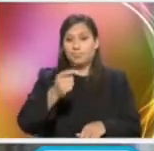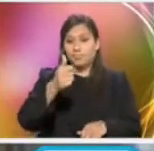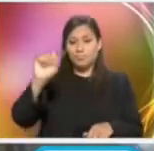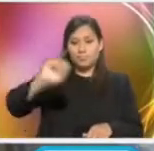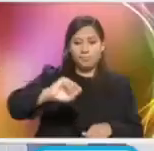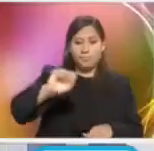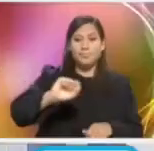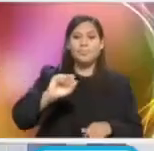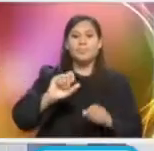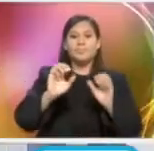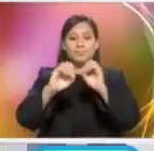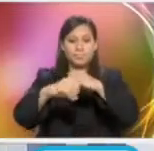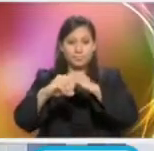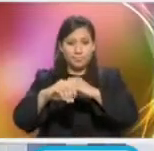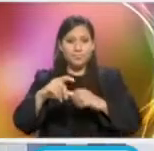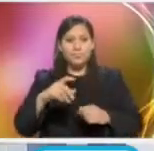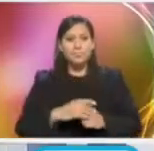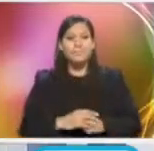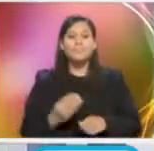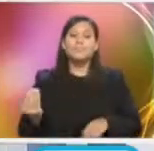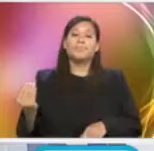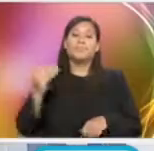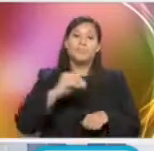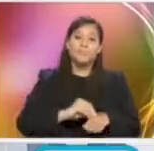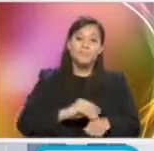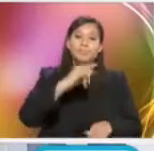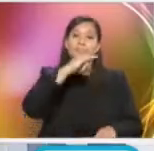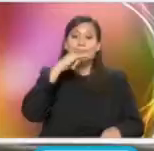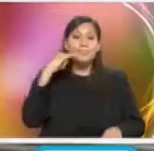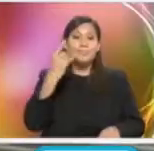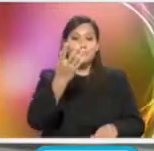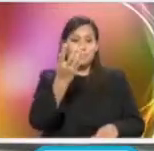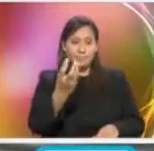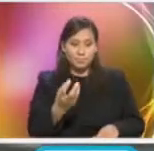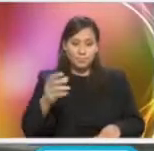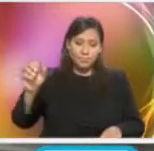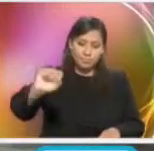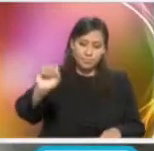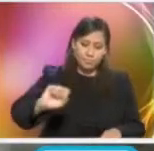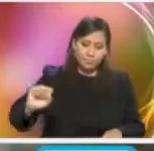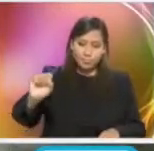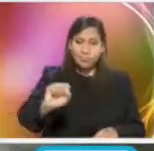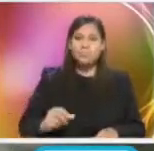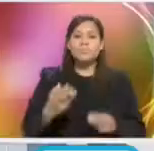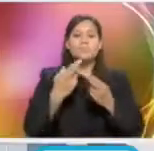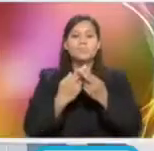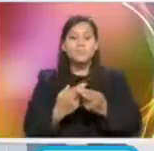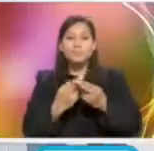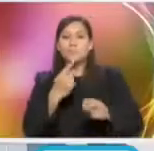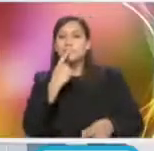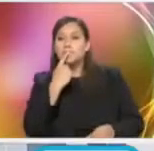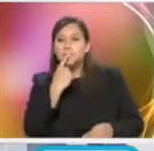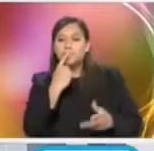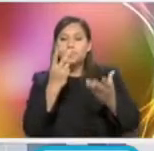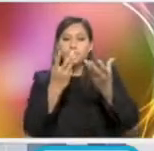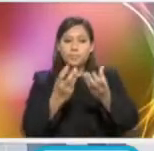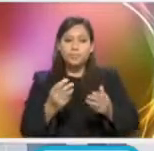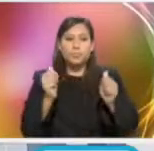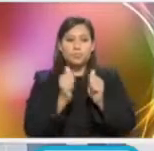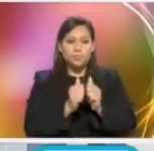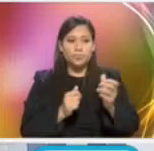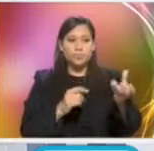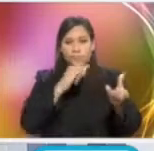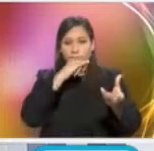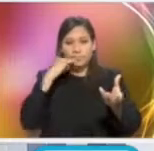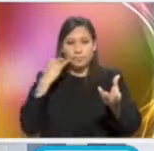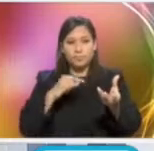y de pimienta. Aquí vamos a poner el chipotle, ¿sí? Para El que vaya chipotle. soltando el saborcito, Aquí está, así